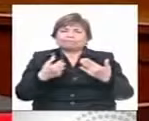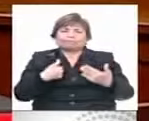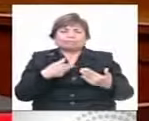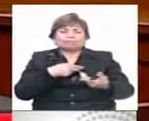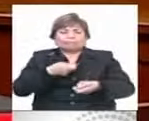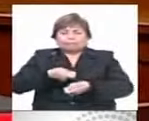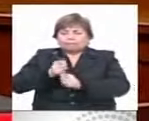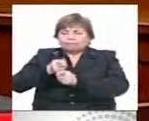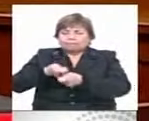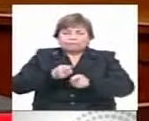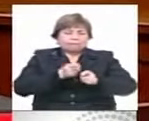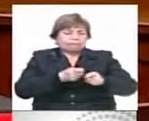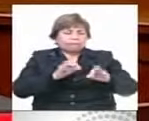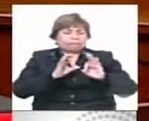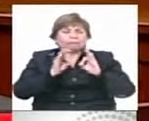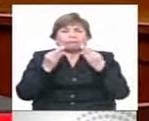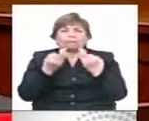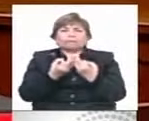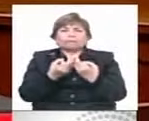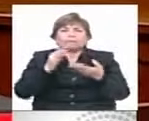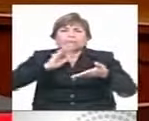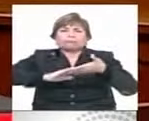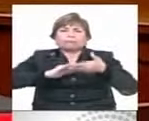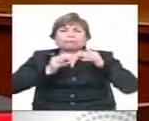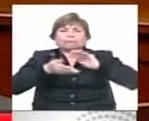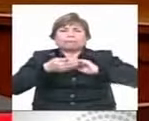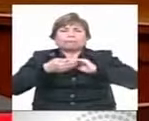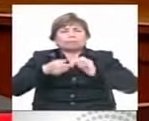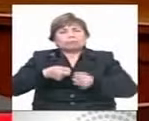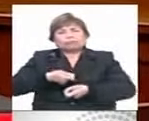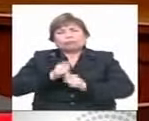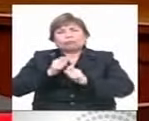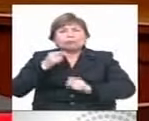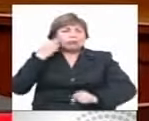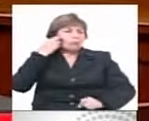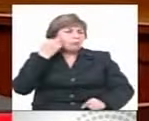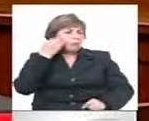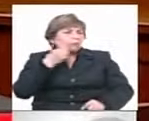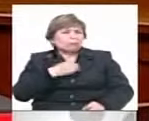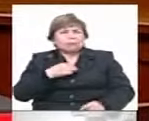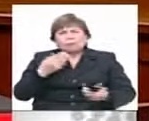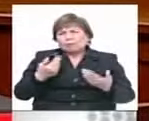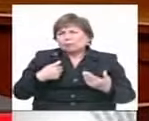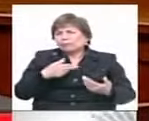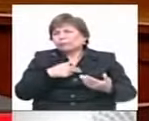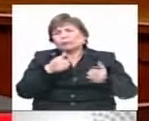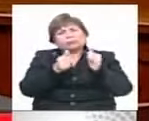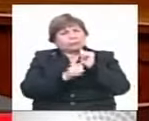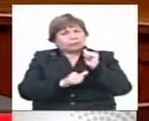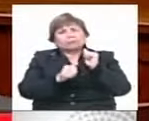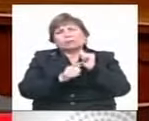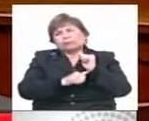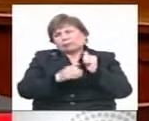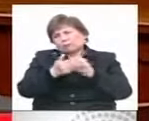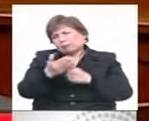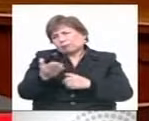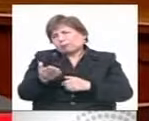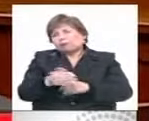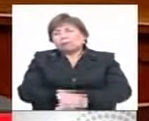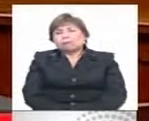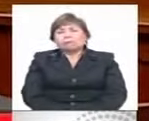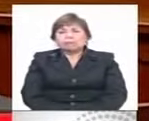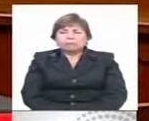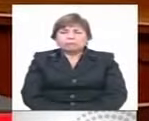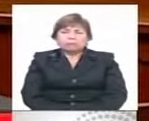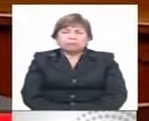agricultura familiar, por nuestras comunidades campesinas y nativas y en general por nuestros hermanos y hermanas del Perú rural